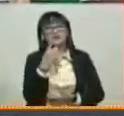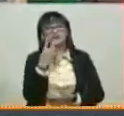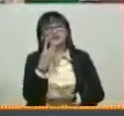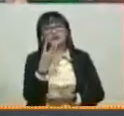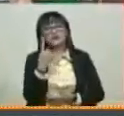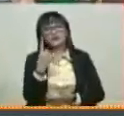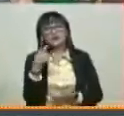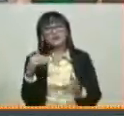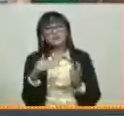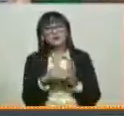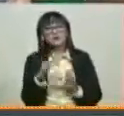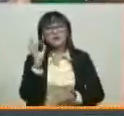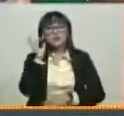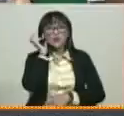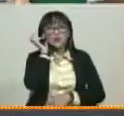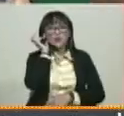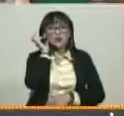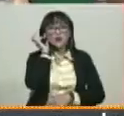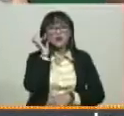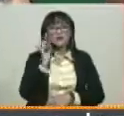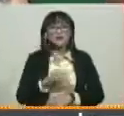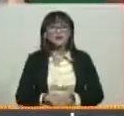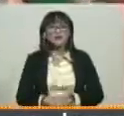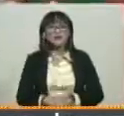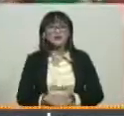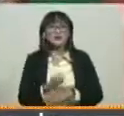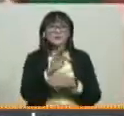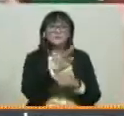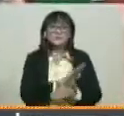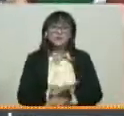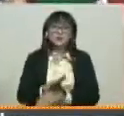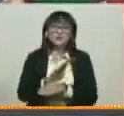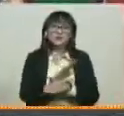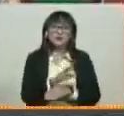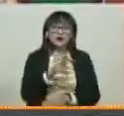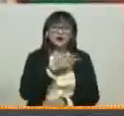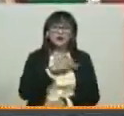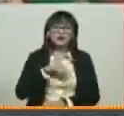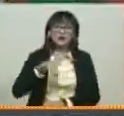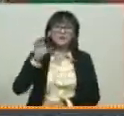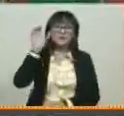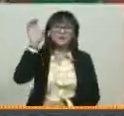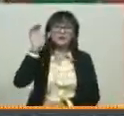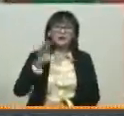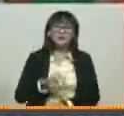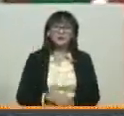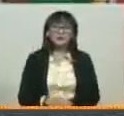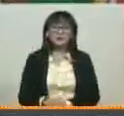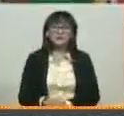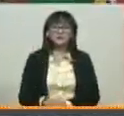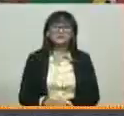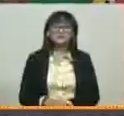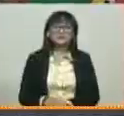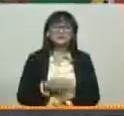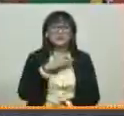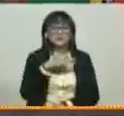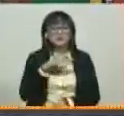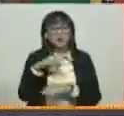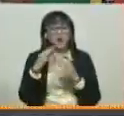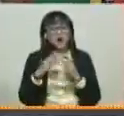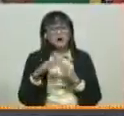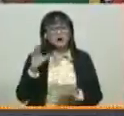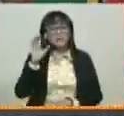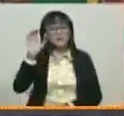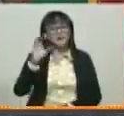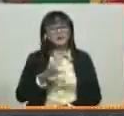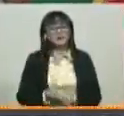131 mil mujeres protegidas por el carné de la patria con la gran misión Hogares de la Patria.